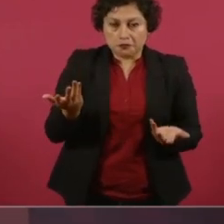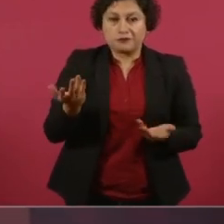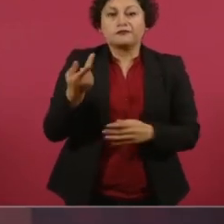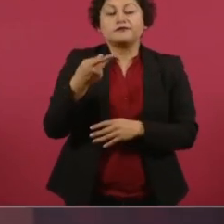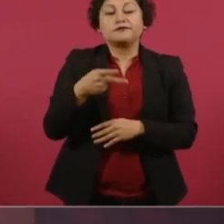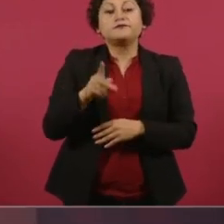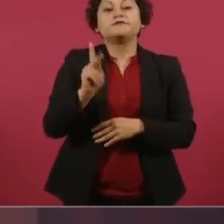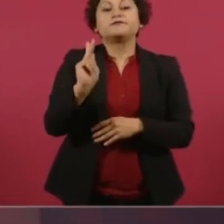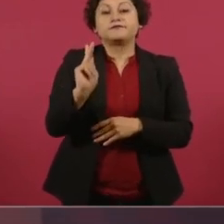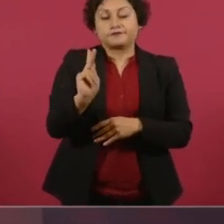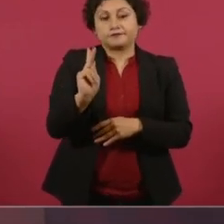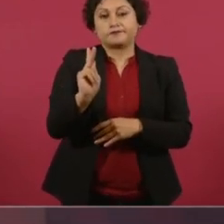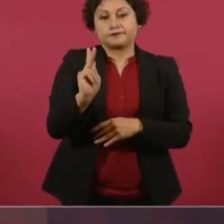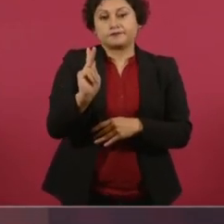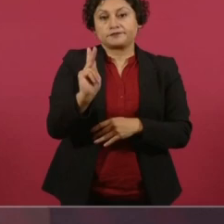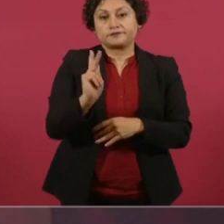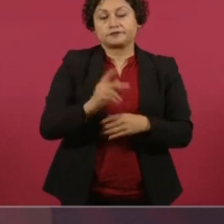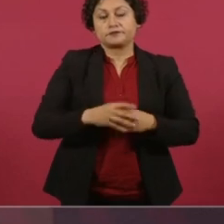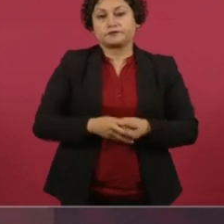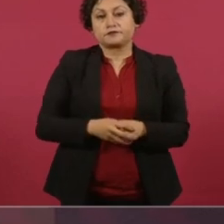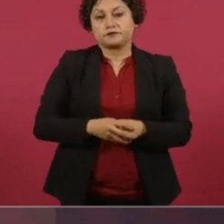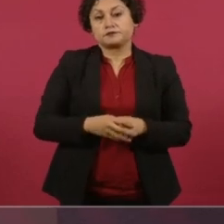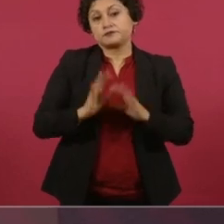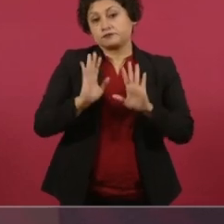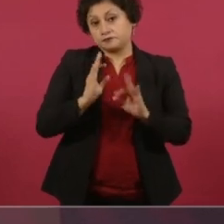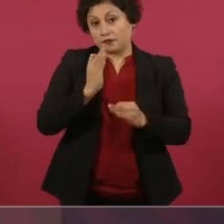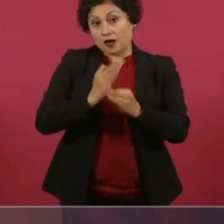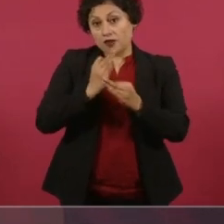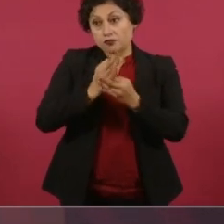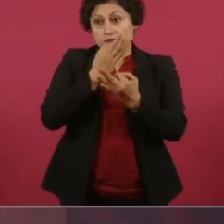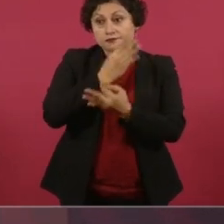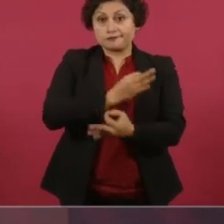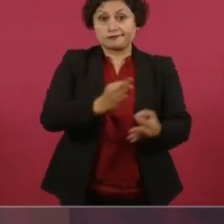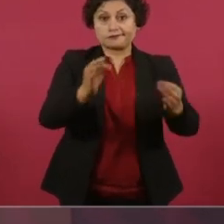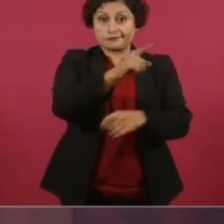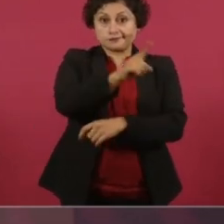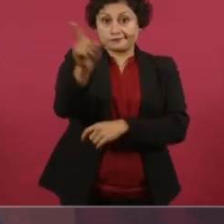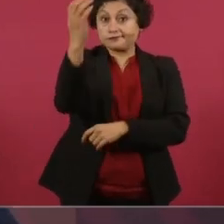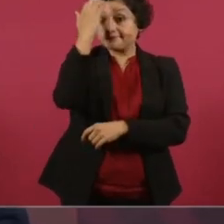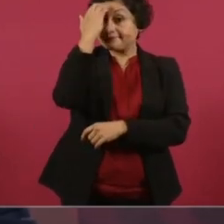pero para conocimiento de todos,